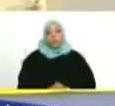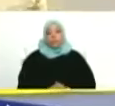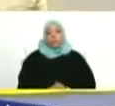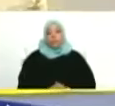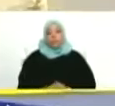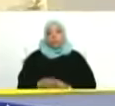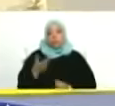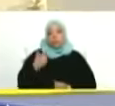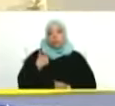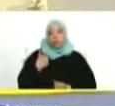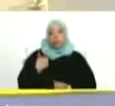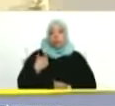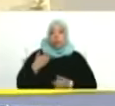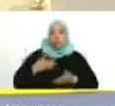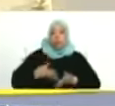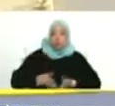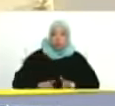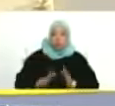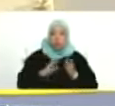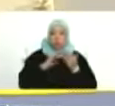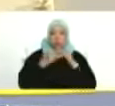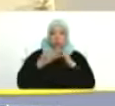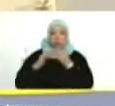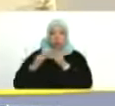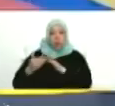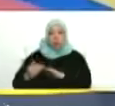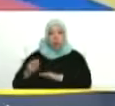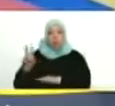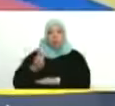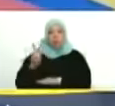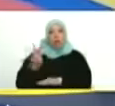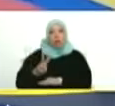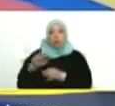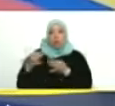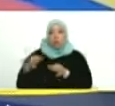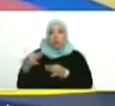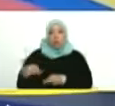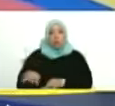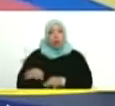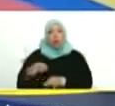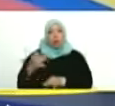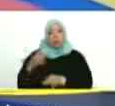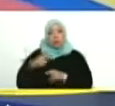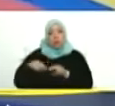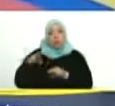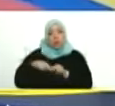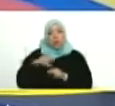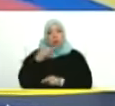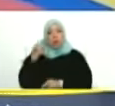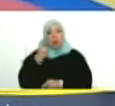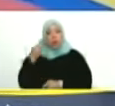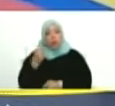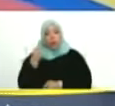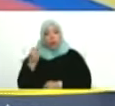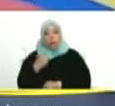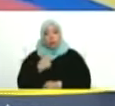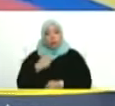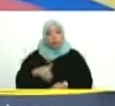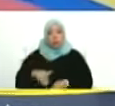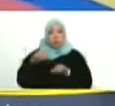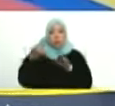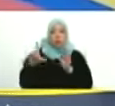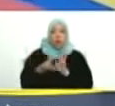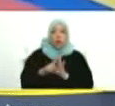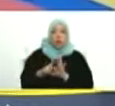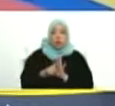del barrio, de la calle, de a pie, desde chamito, desde los